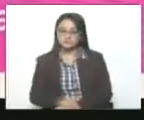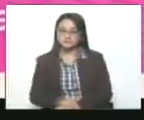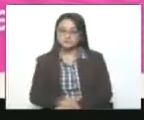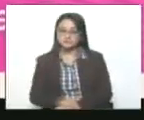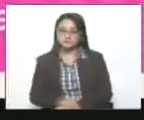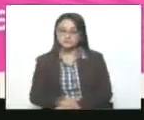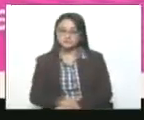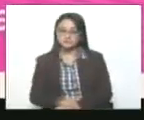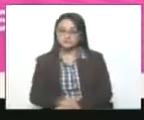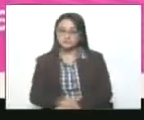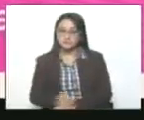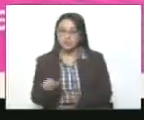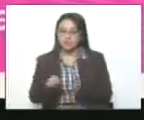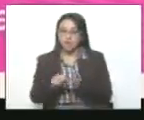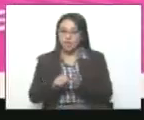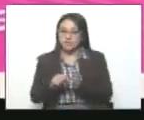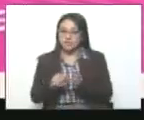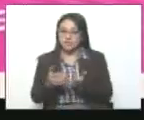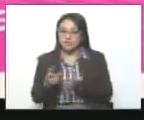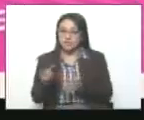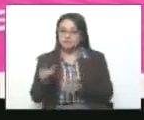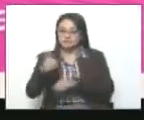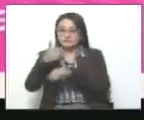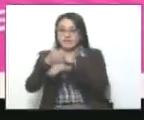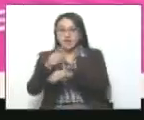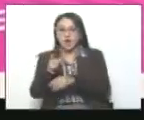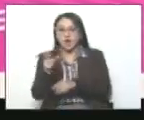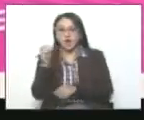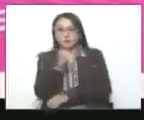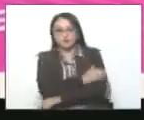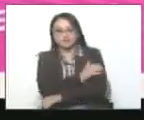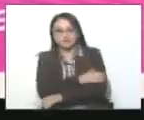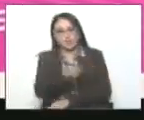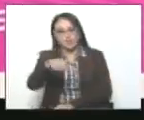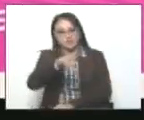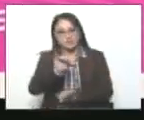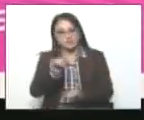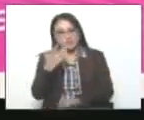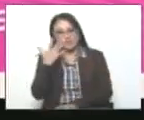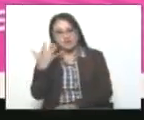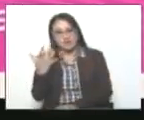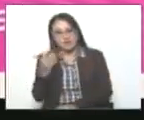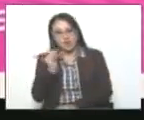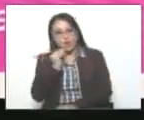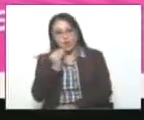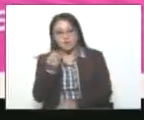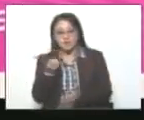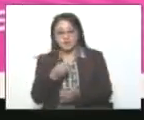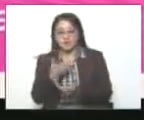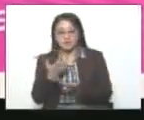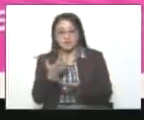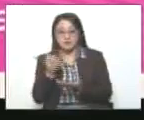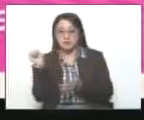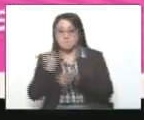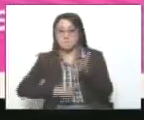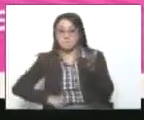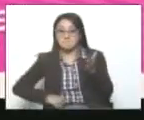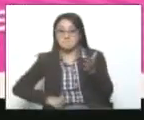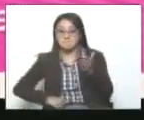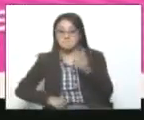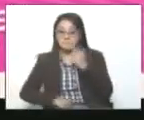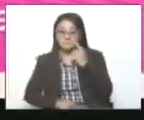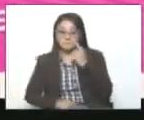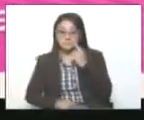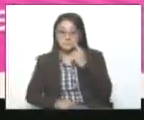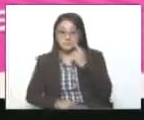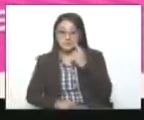Donde gobierna la oposición, ustedes ven, los jóvenes brillan por su ausencia. Yo